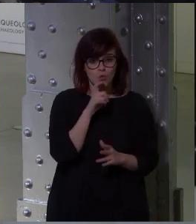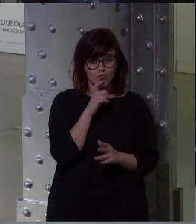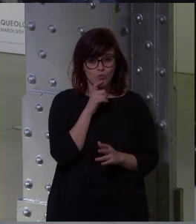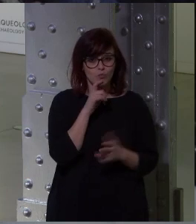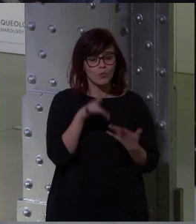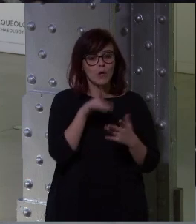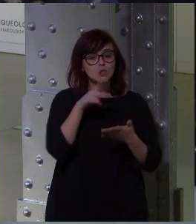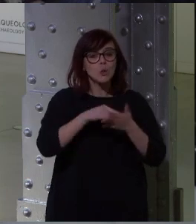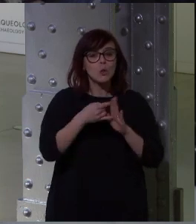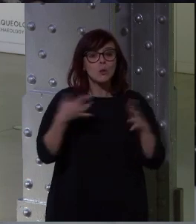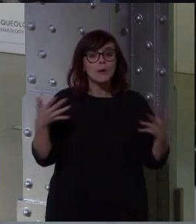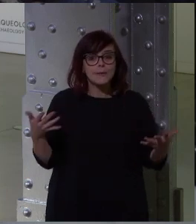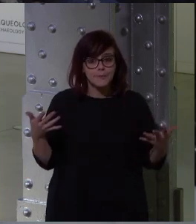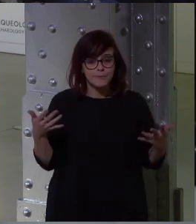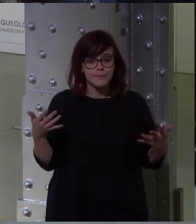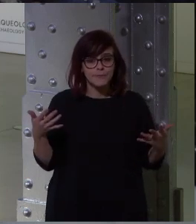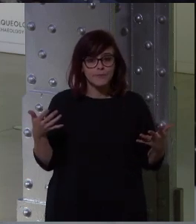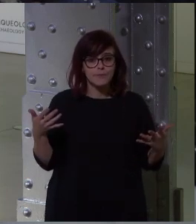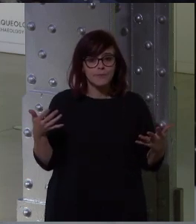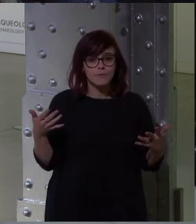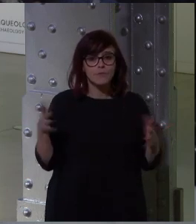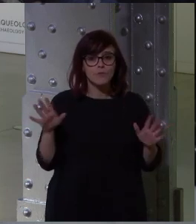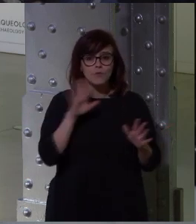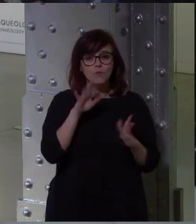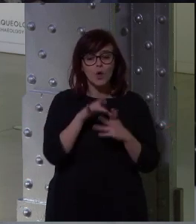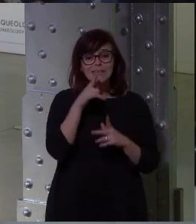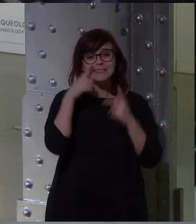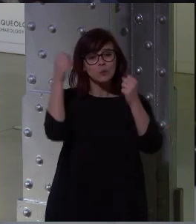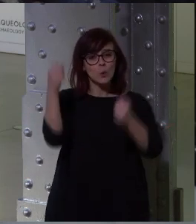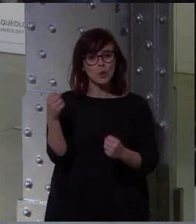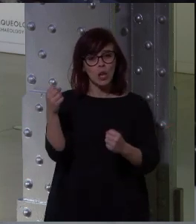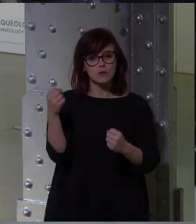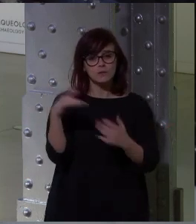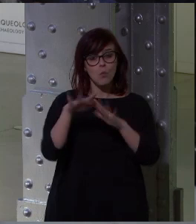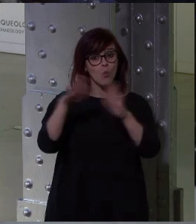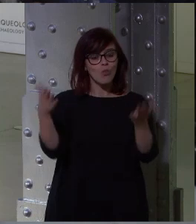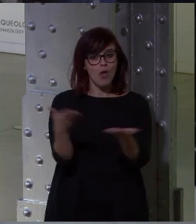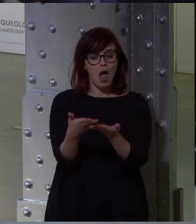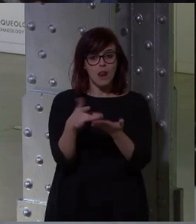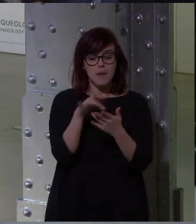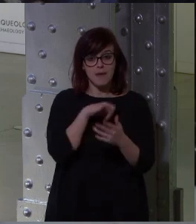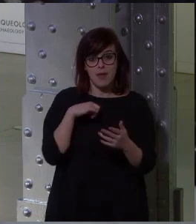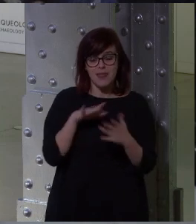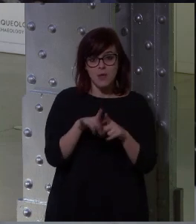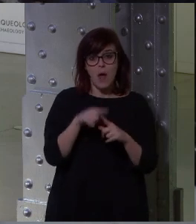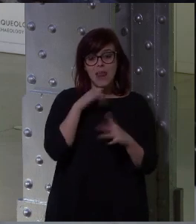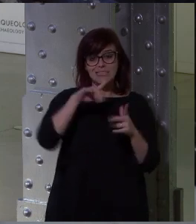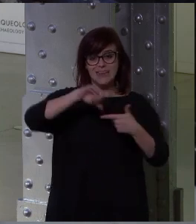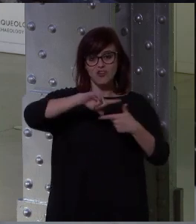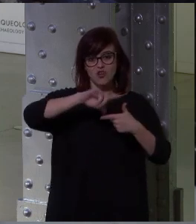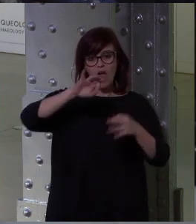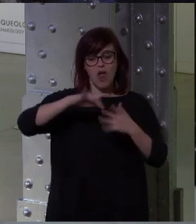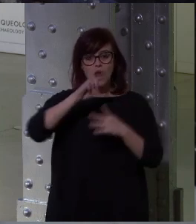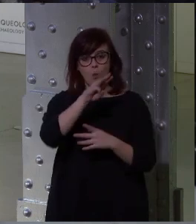le podamos poner solución. Desde luego, dos instituciones mundiales y privadas como National y